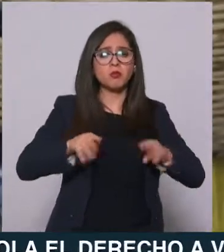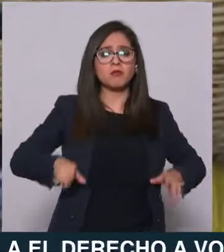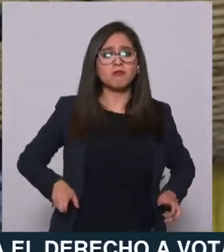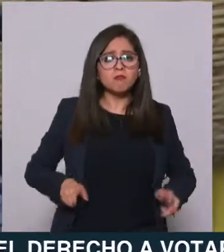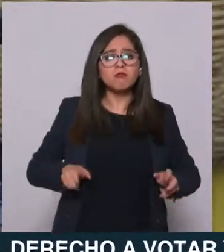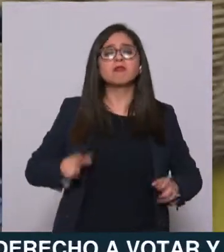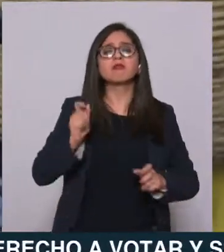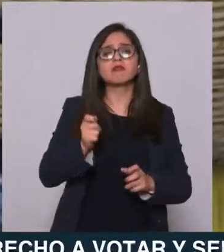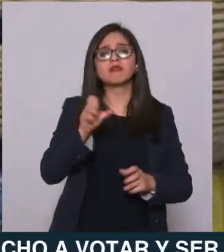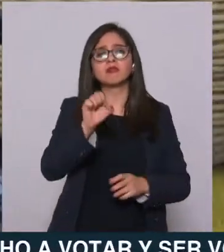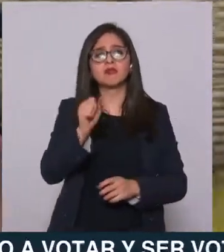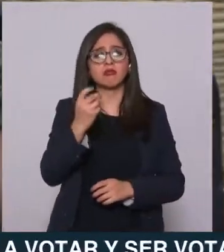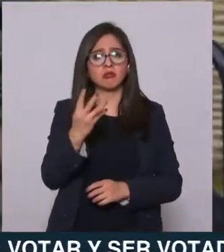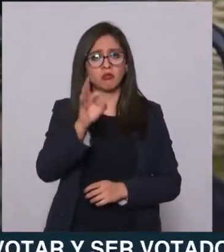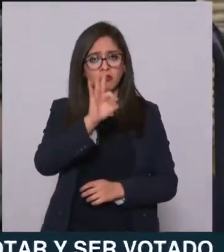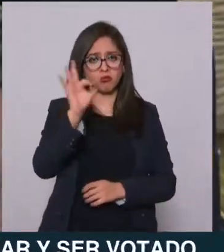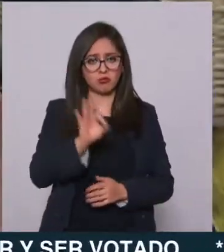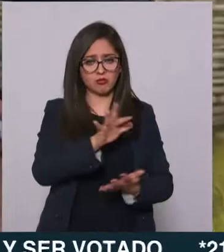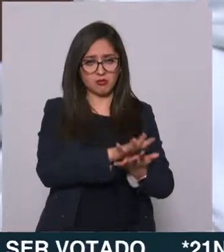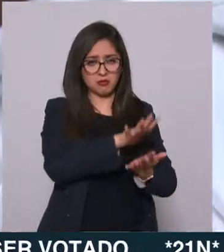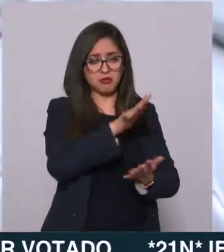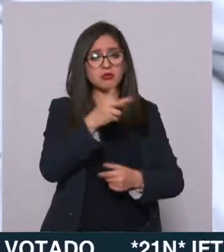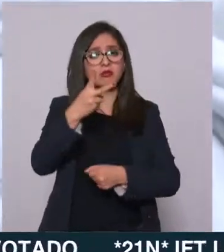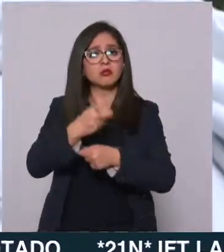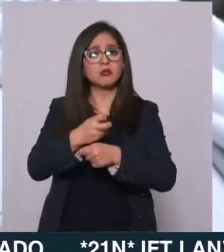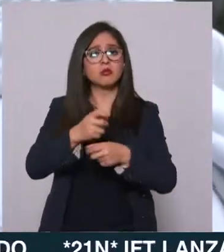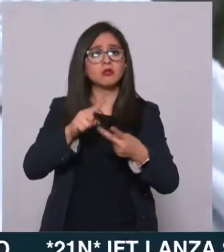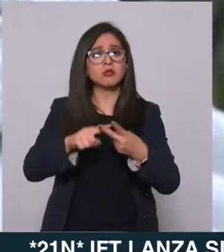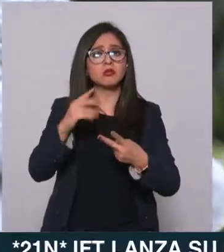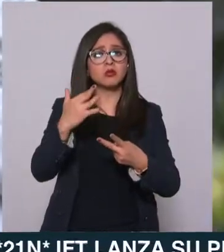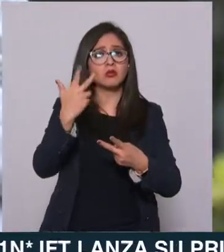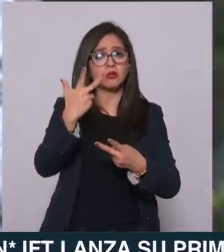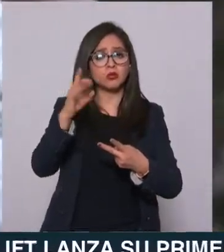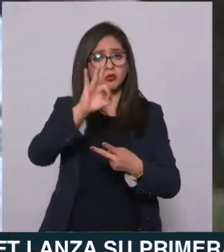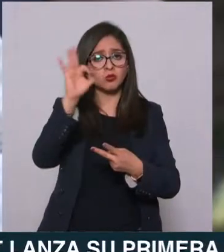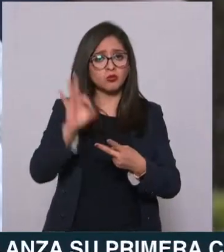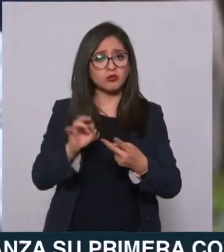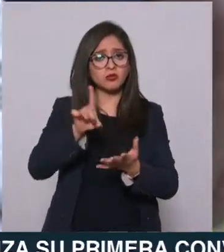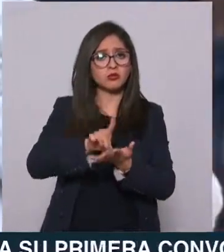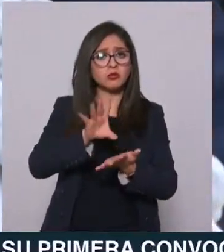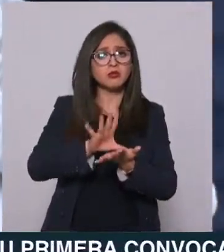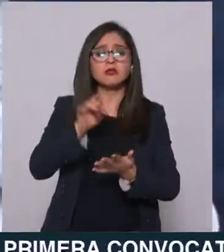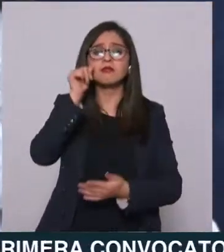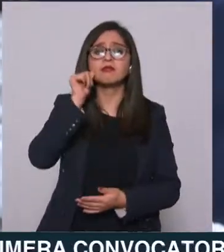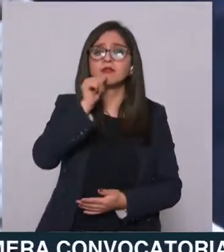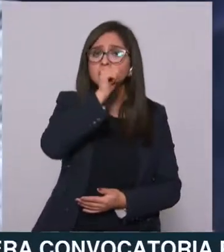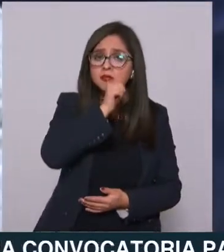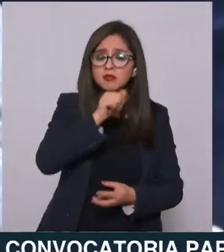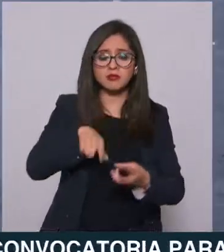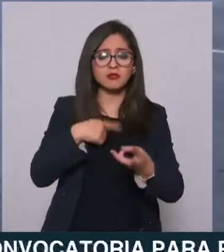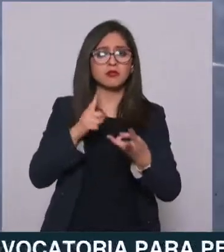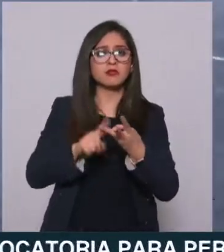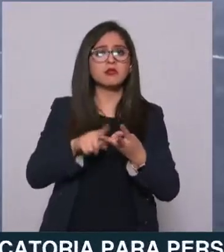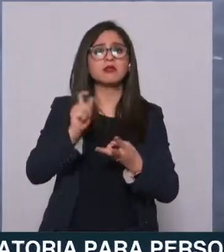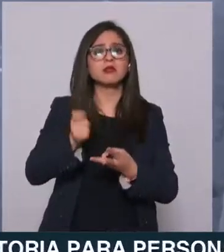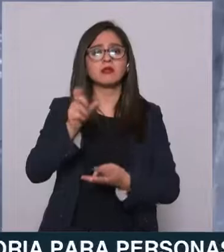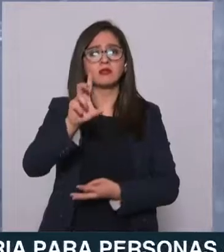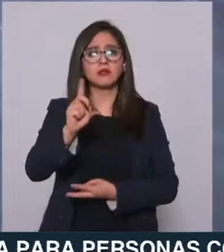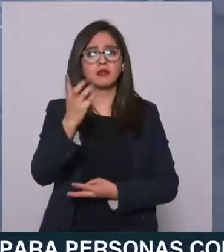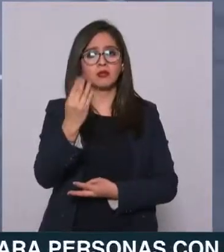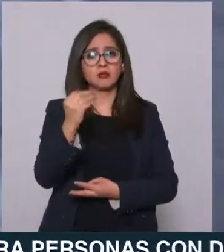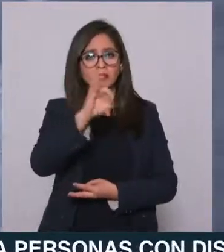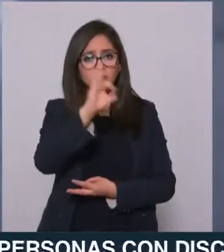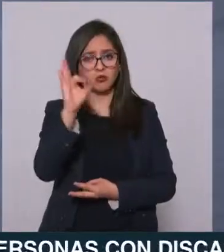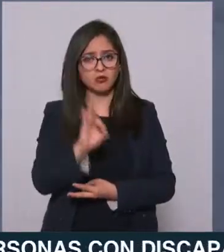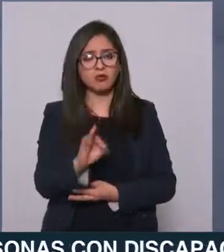un 64%. En segundo lugar ubica con un 58% la discapacidad visual y en tercer lugar, con un